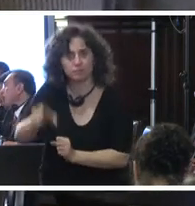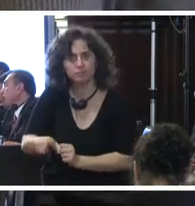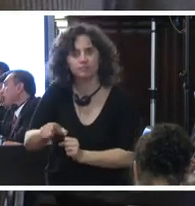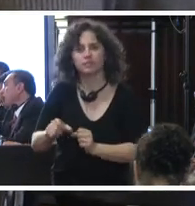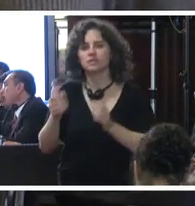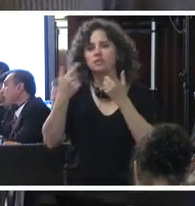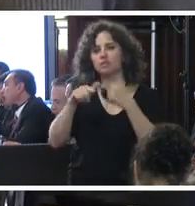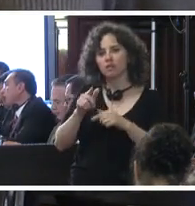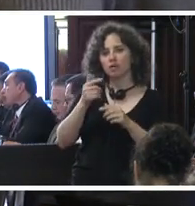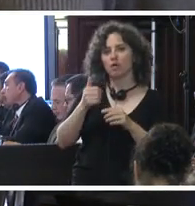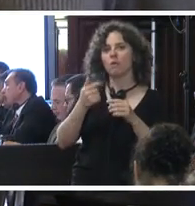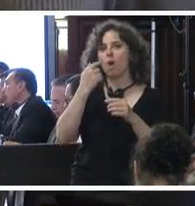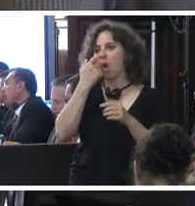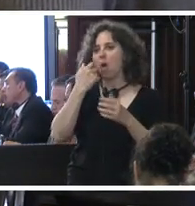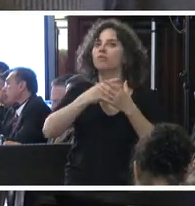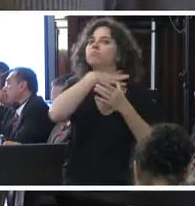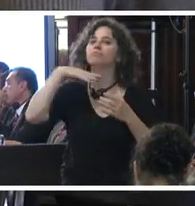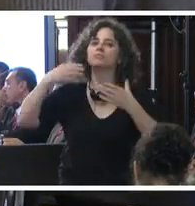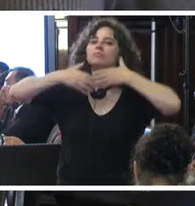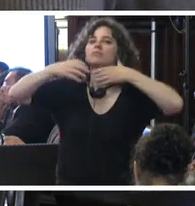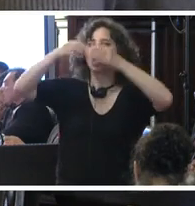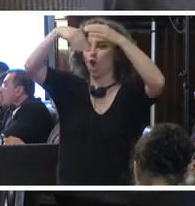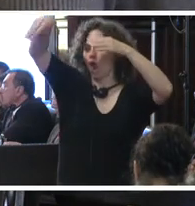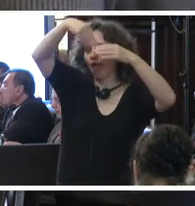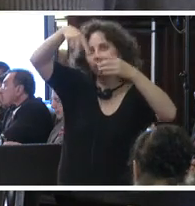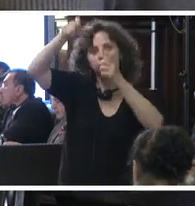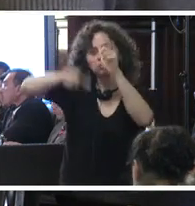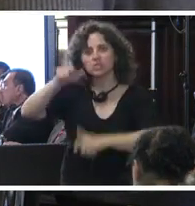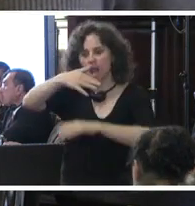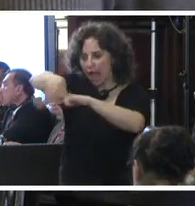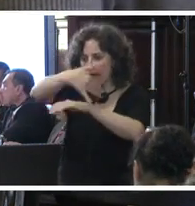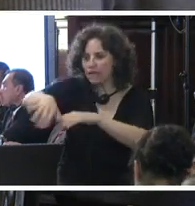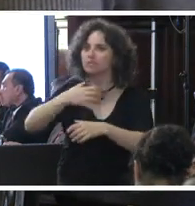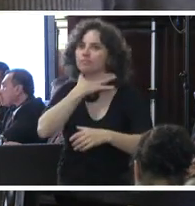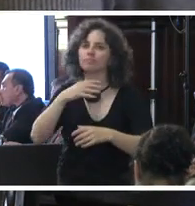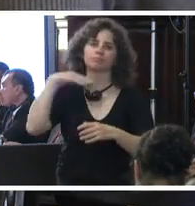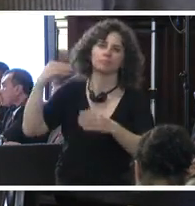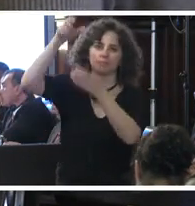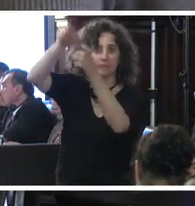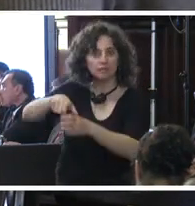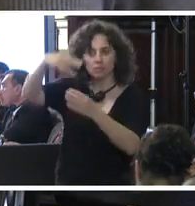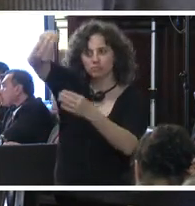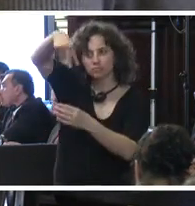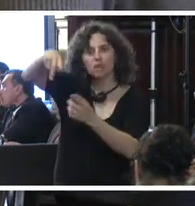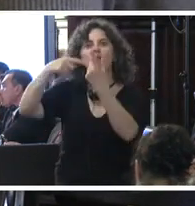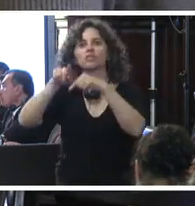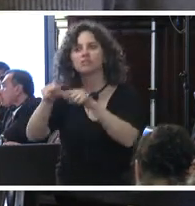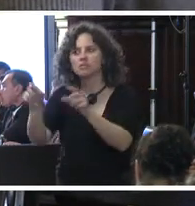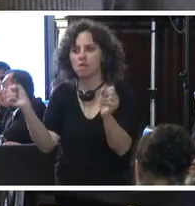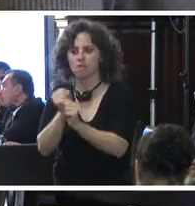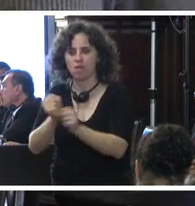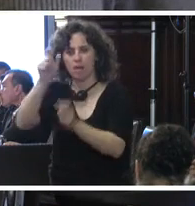sadismo, decapitando, colgando cuerpos en puentes y calles y eliminar al enemigo eran elementos centrales de su estrategia en esos